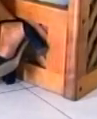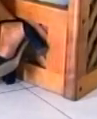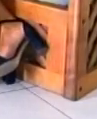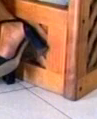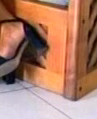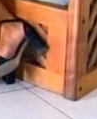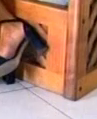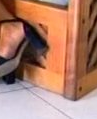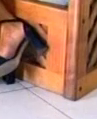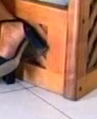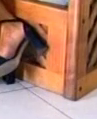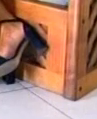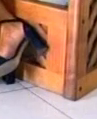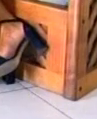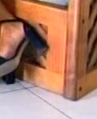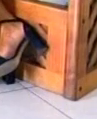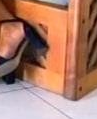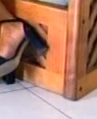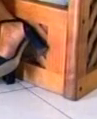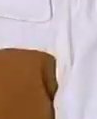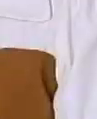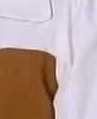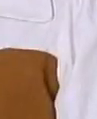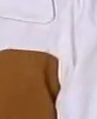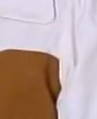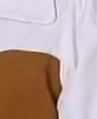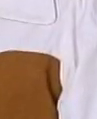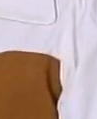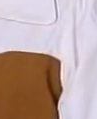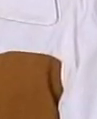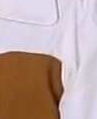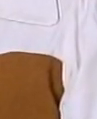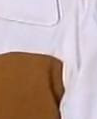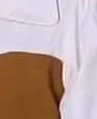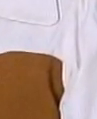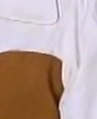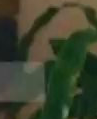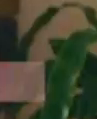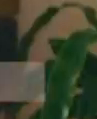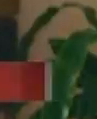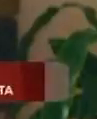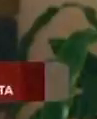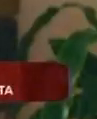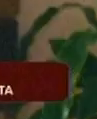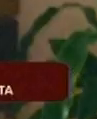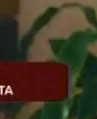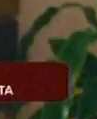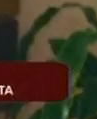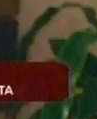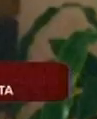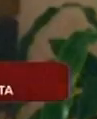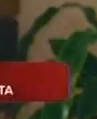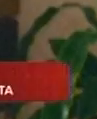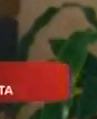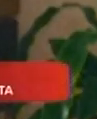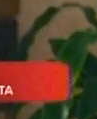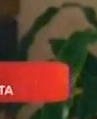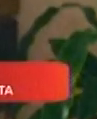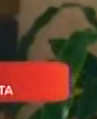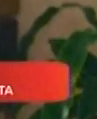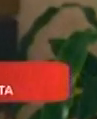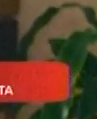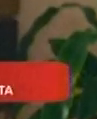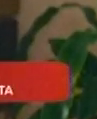el periodismo también te permite conocer tu país, no solo, pudiéramos decir, por tierra, sino también por